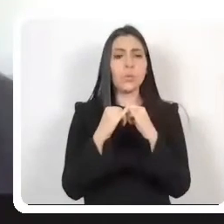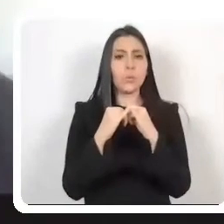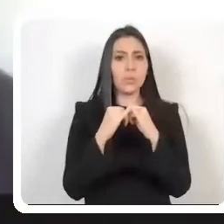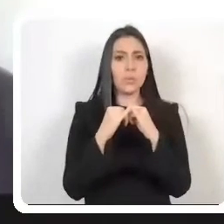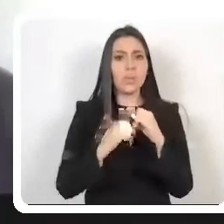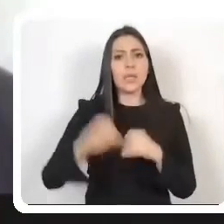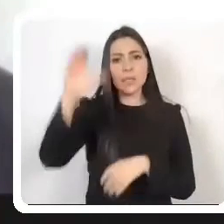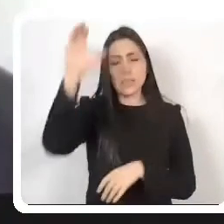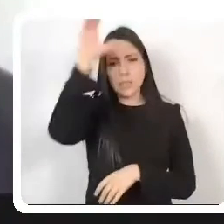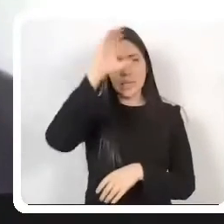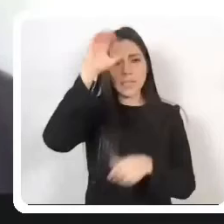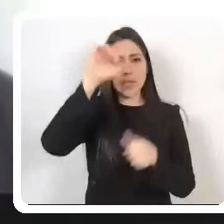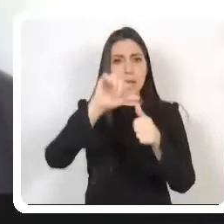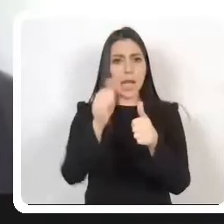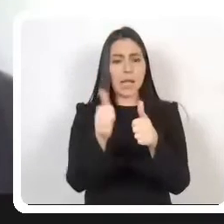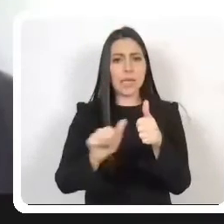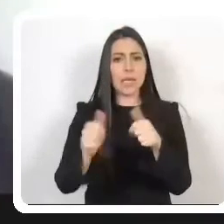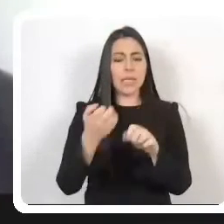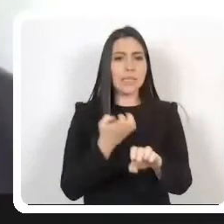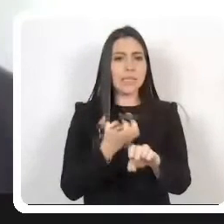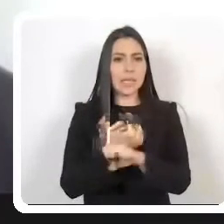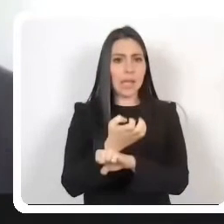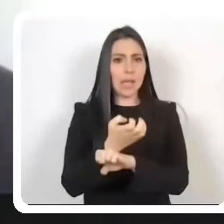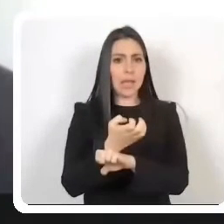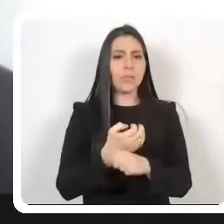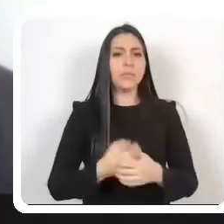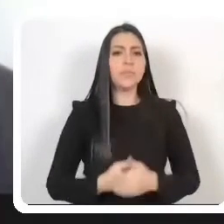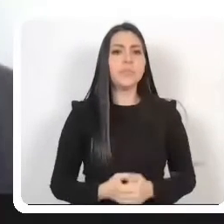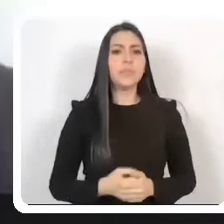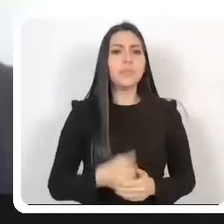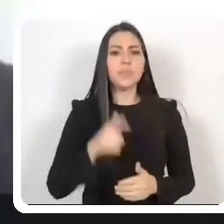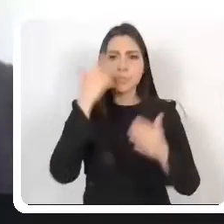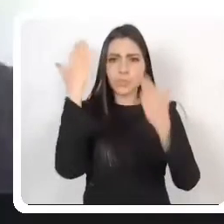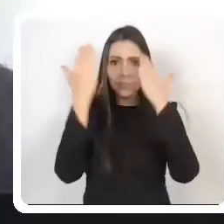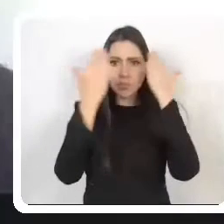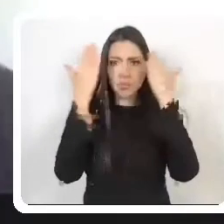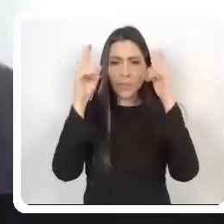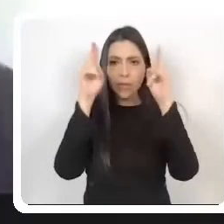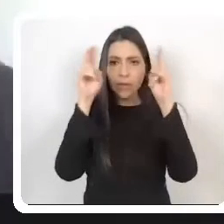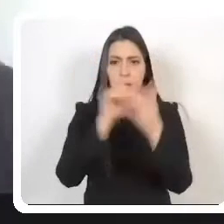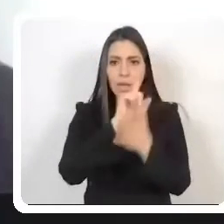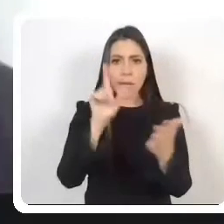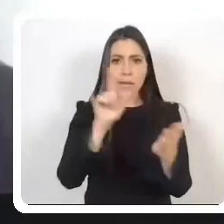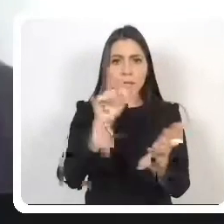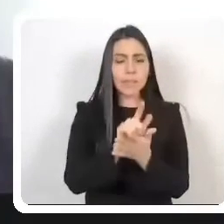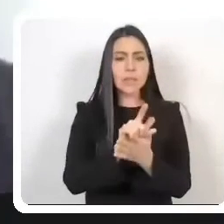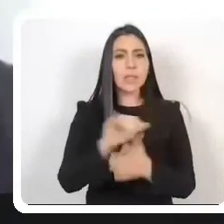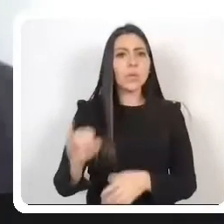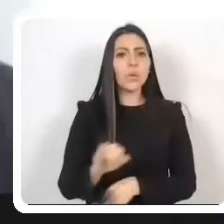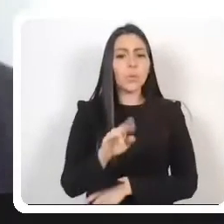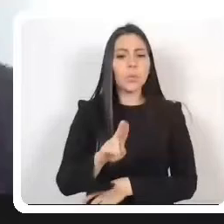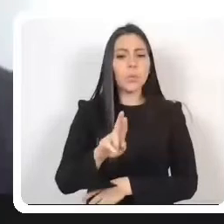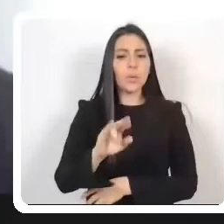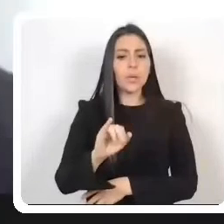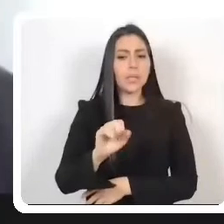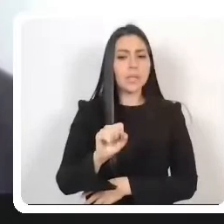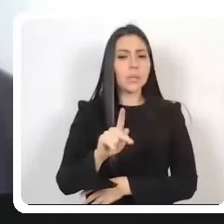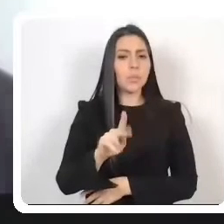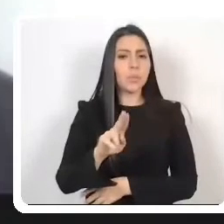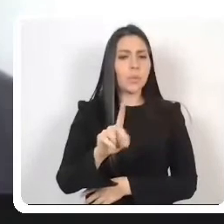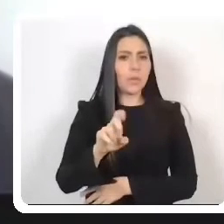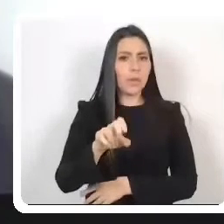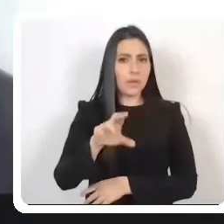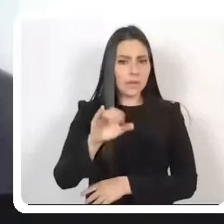y Artes del Estado, estudiando jurisprudencia. Se abrió paso en su